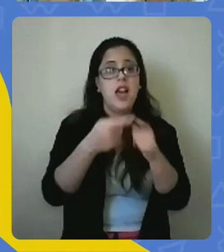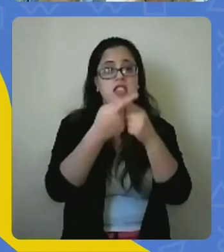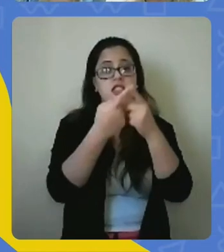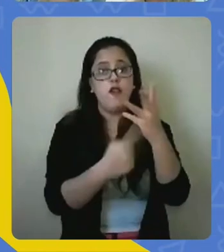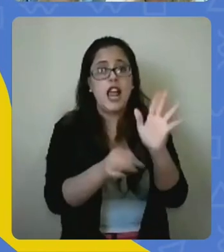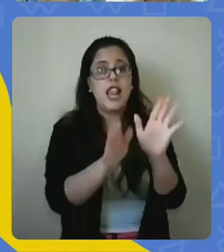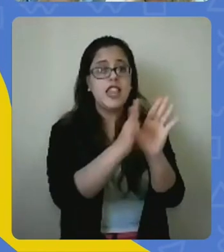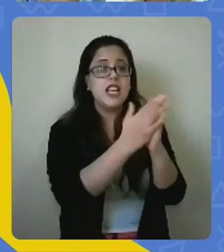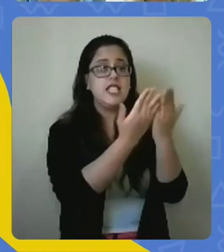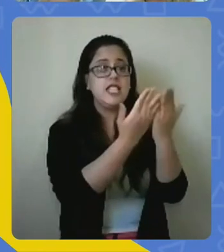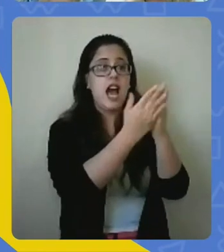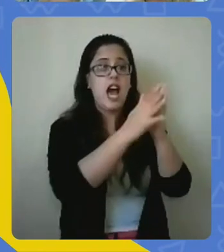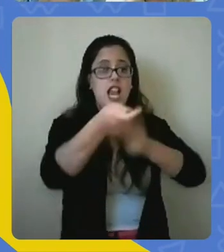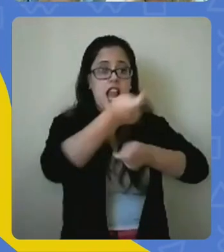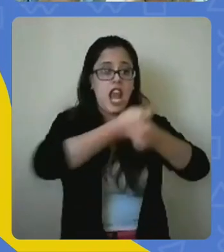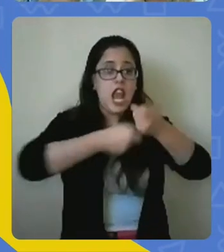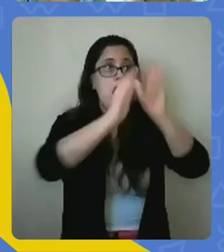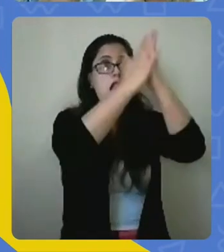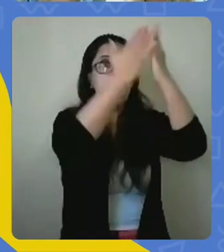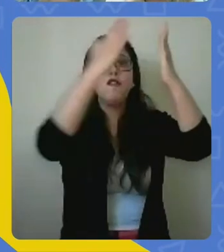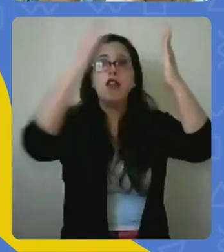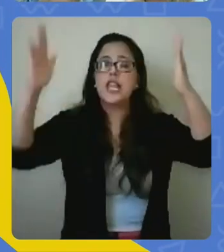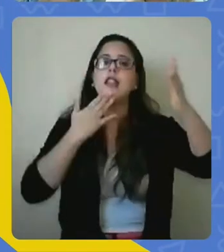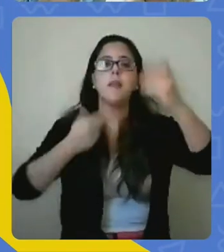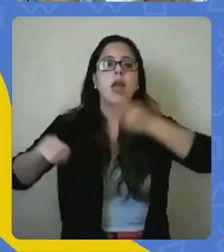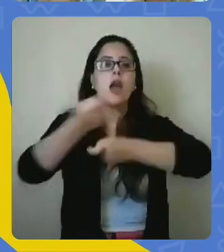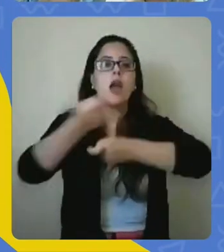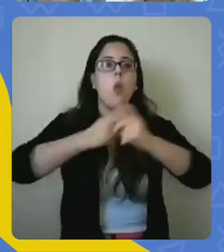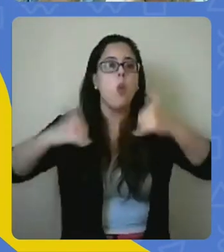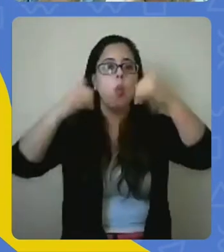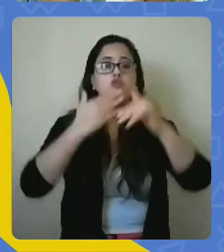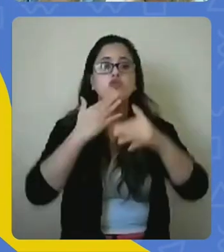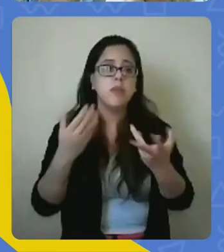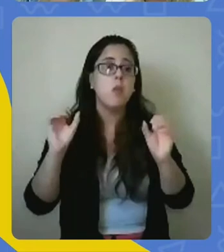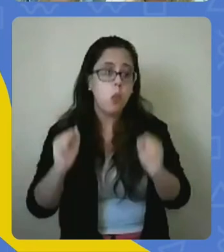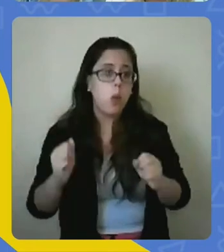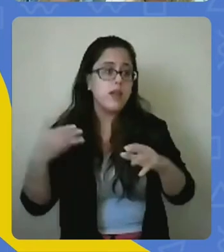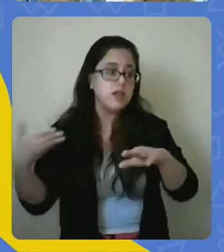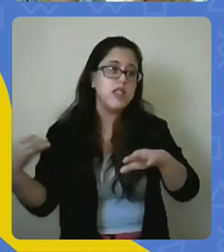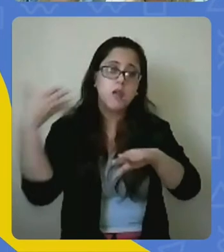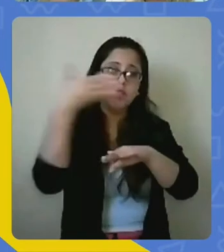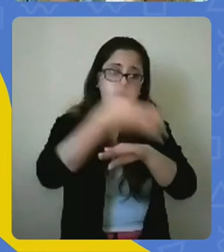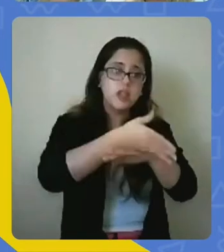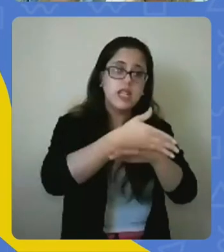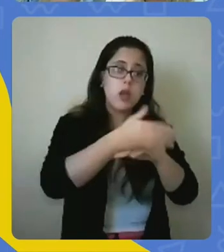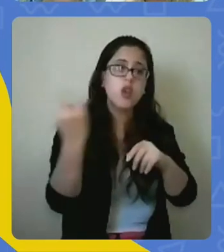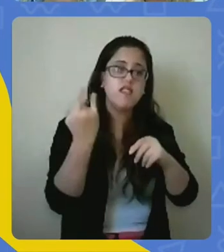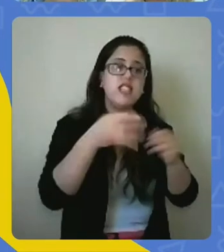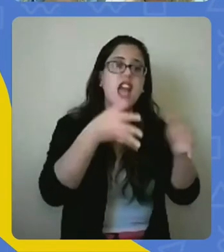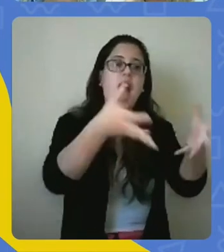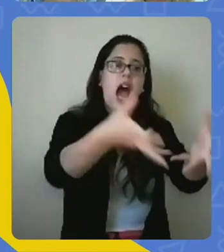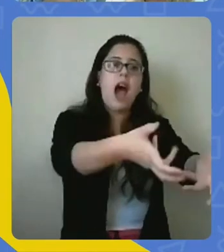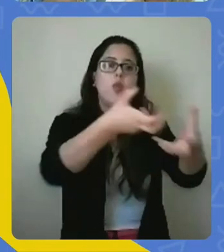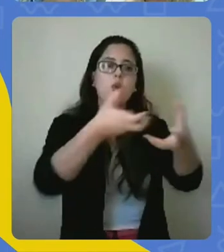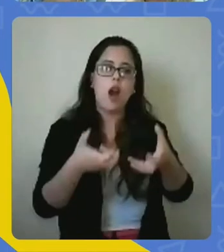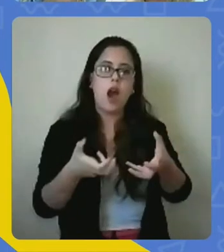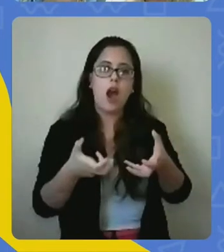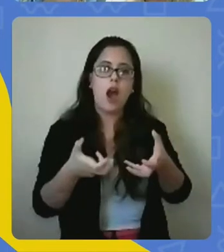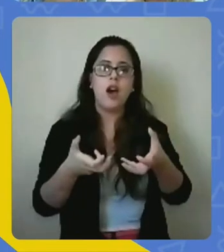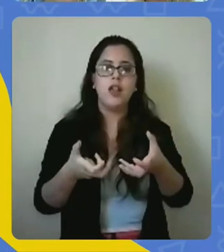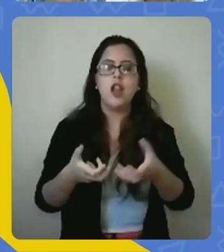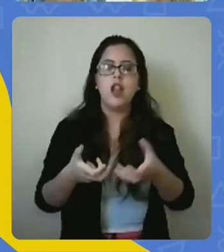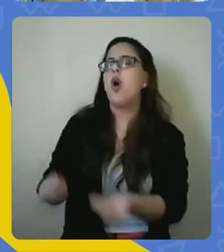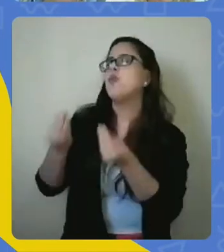tiendas de juegos, y también lo pueden ir a buscar a la Universidad Cedeti. Eso. Buenísimo, muchas